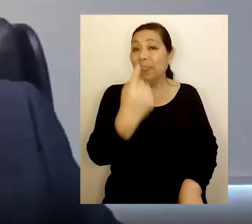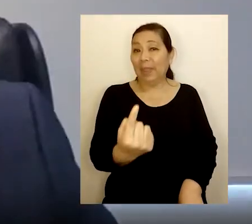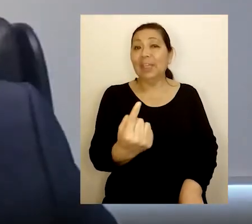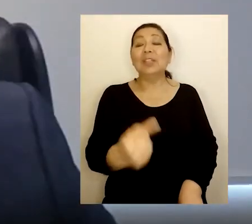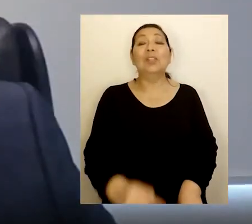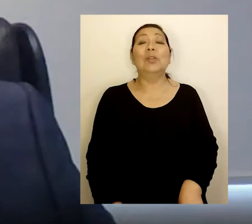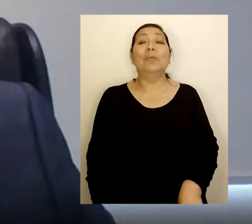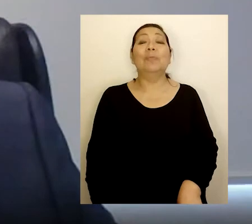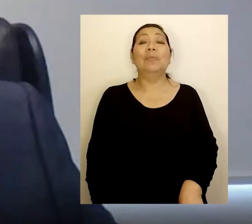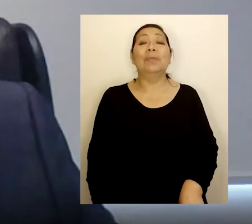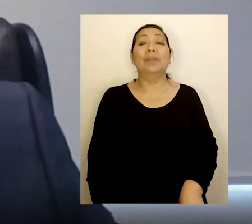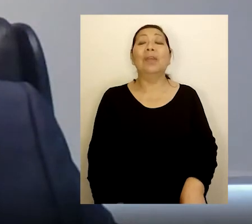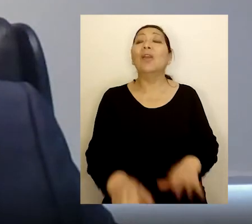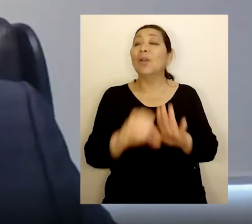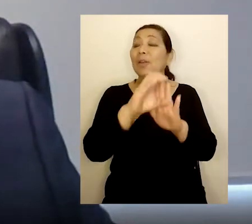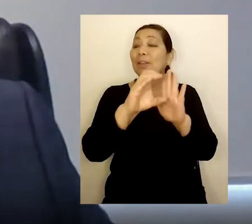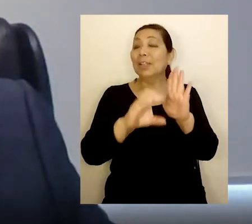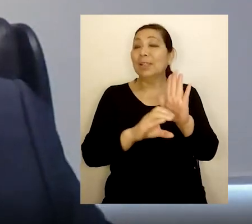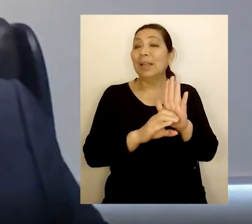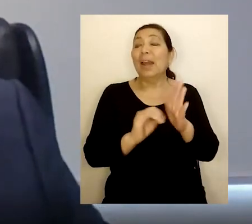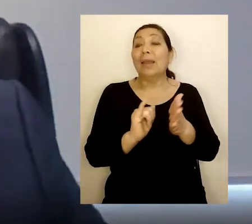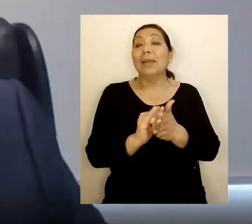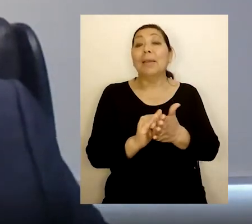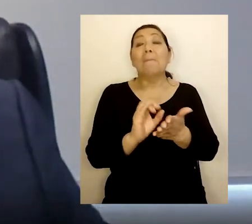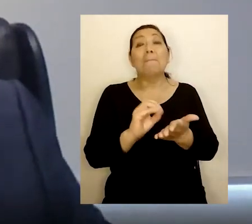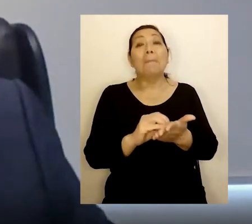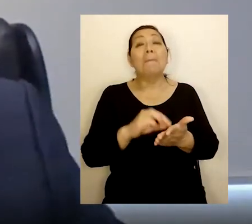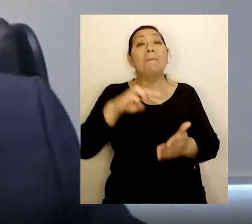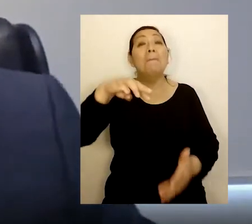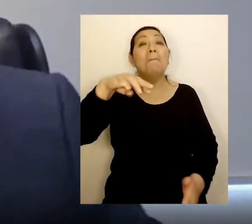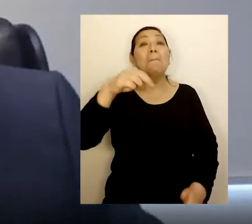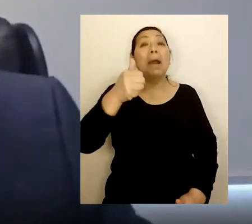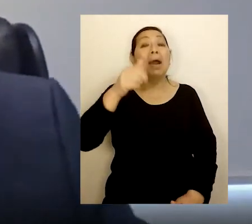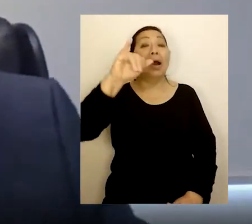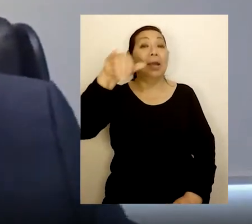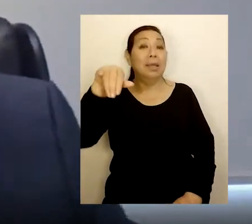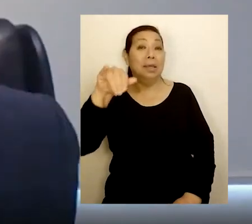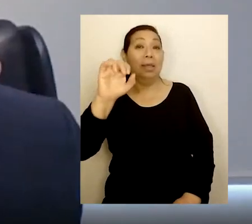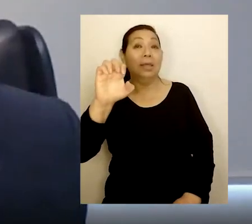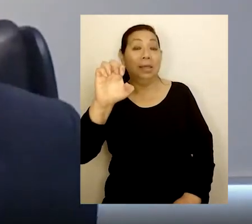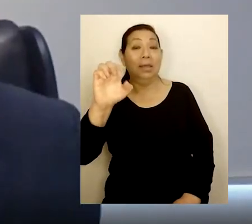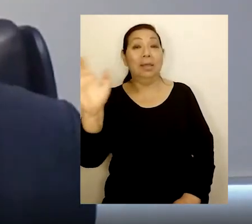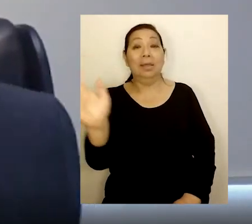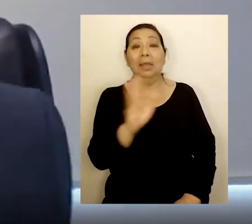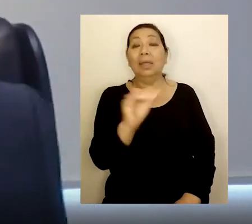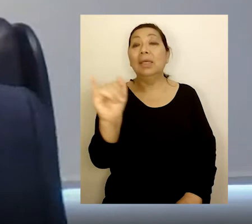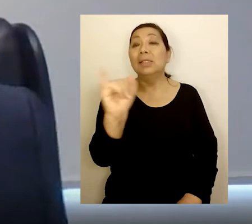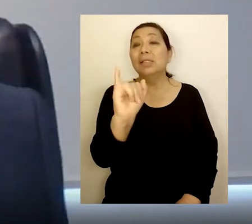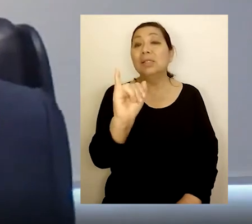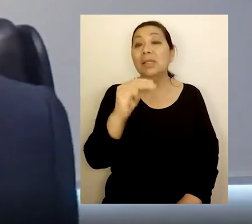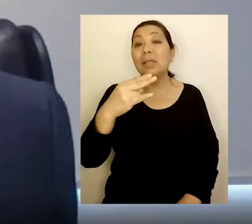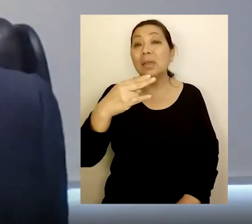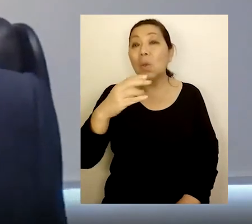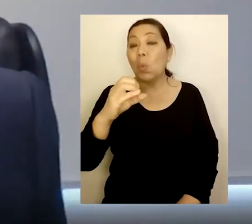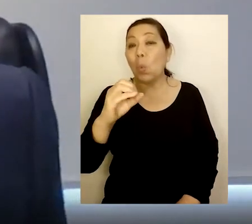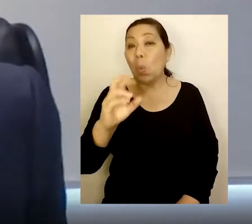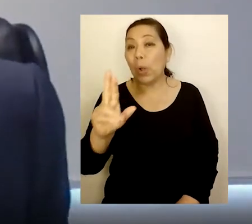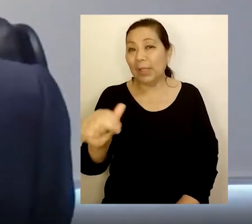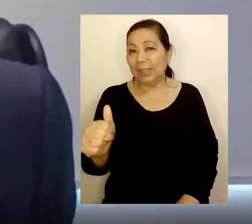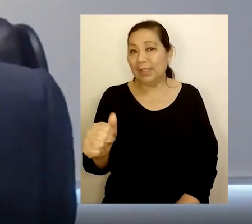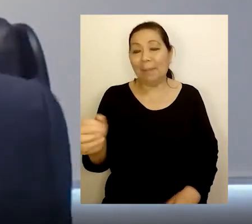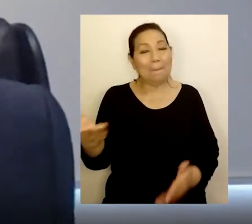en este expediente constitucional, la que es Majestiguas, donde señala claramente que ante una situación de